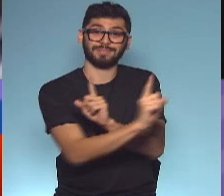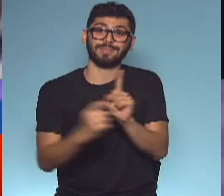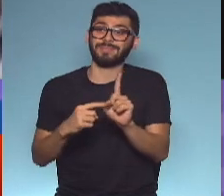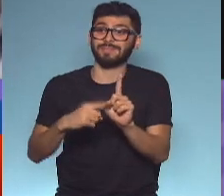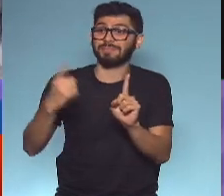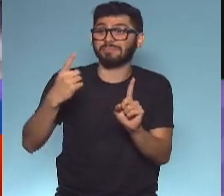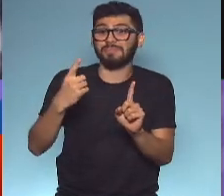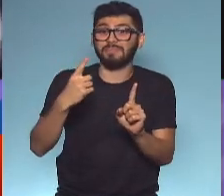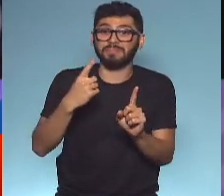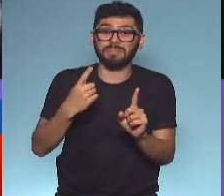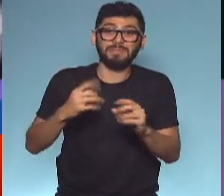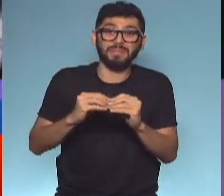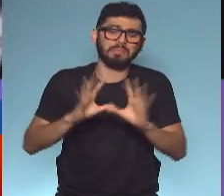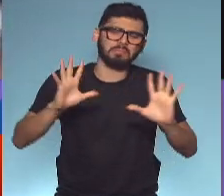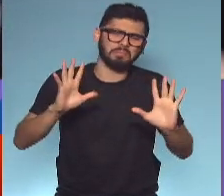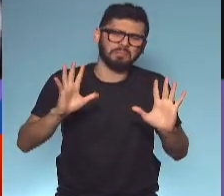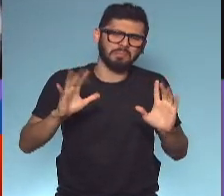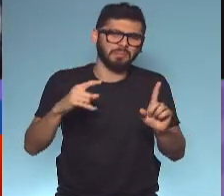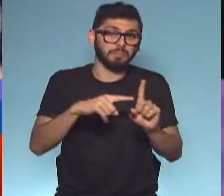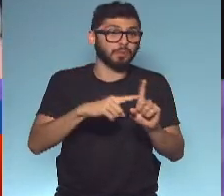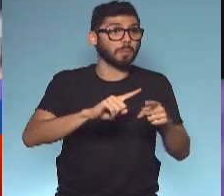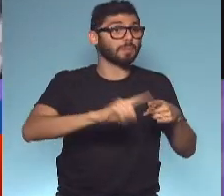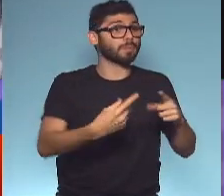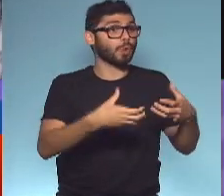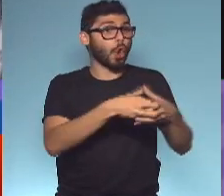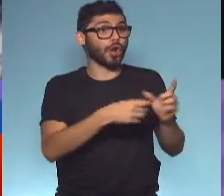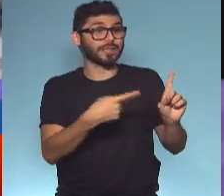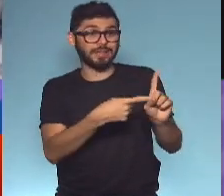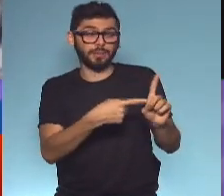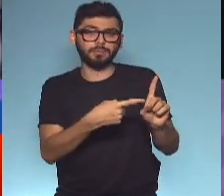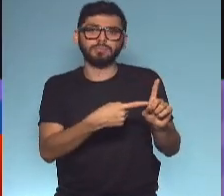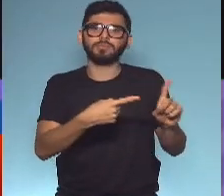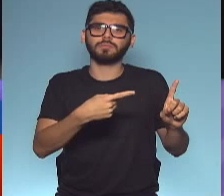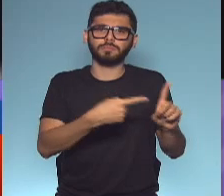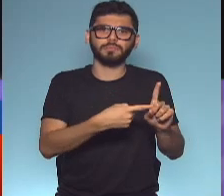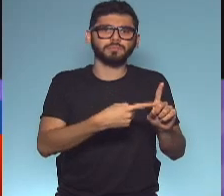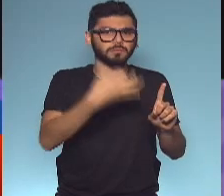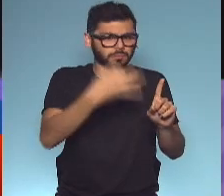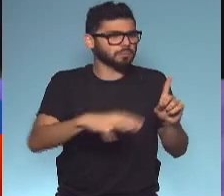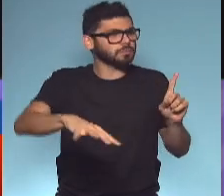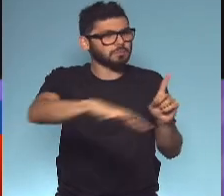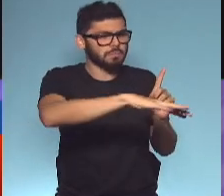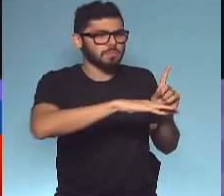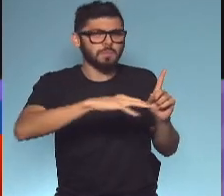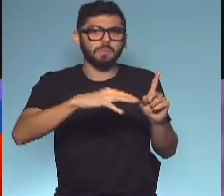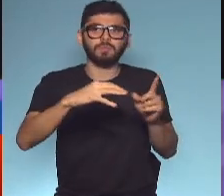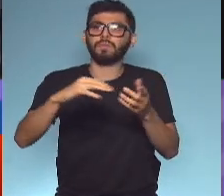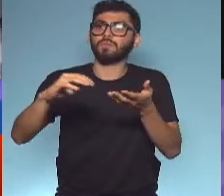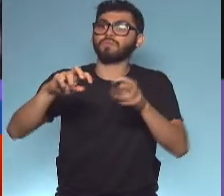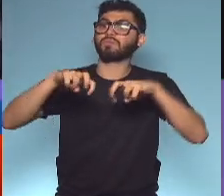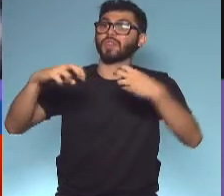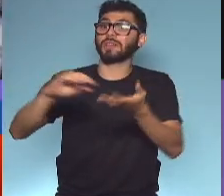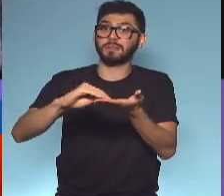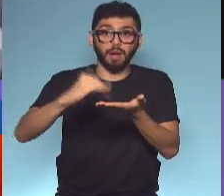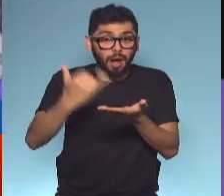debilita la posición argentina de una dirigente que está parada en un partido político que tiene representación parlamentaria.